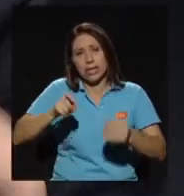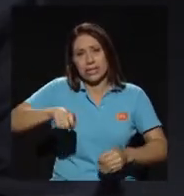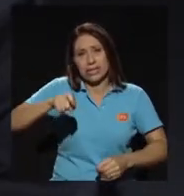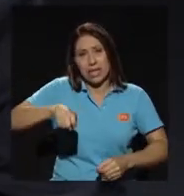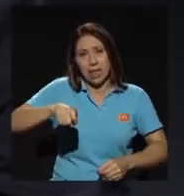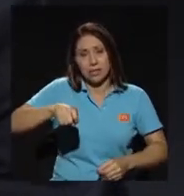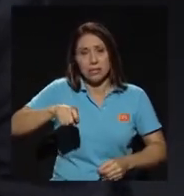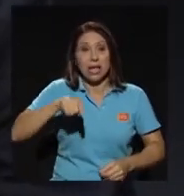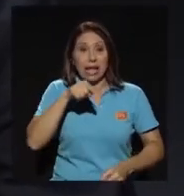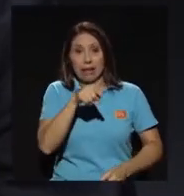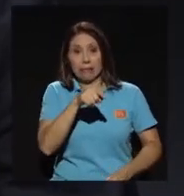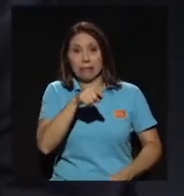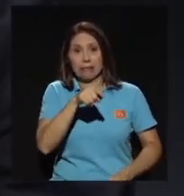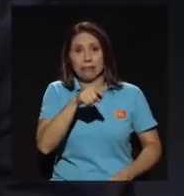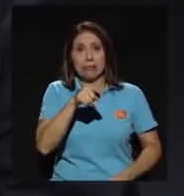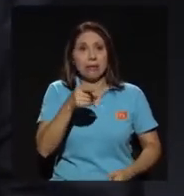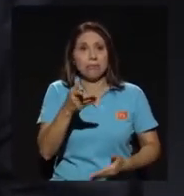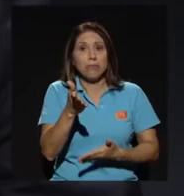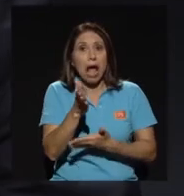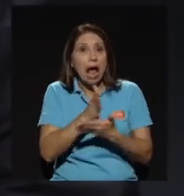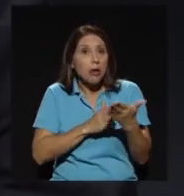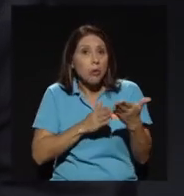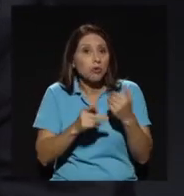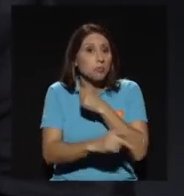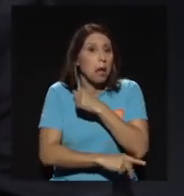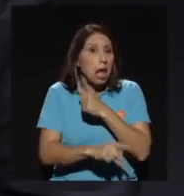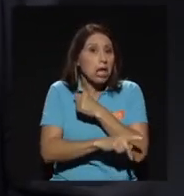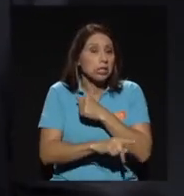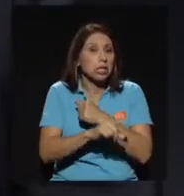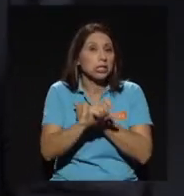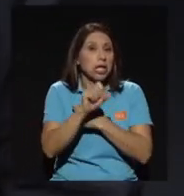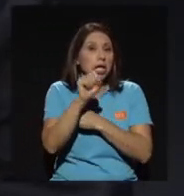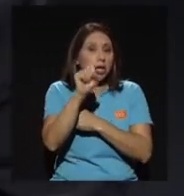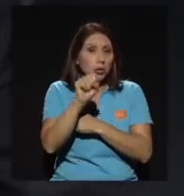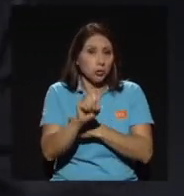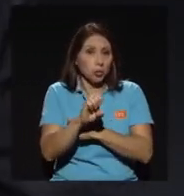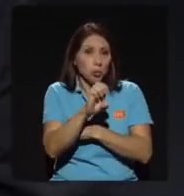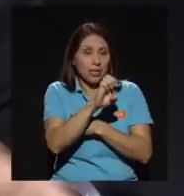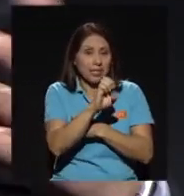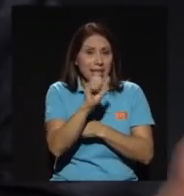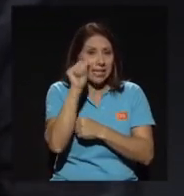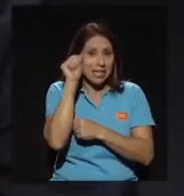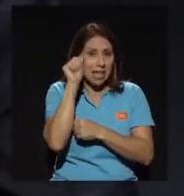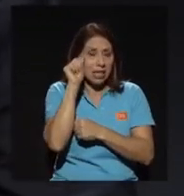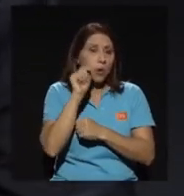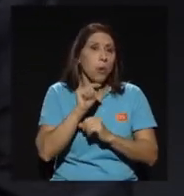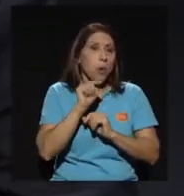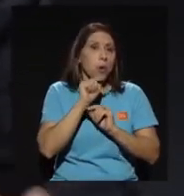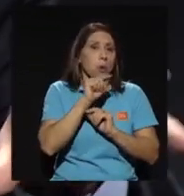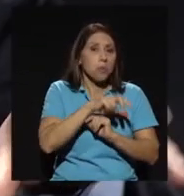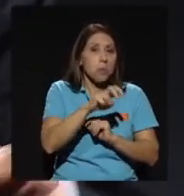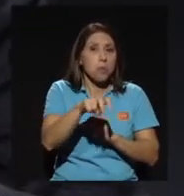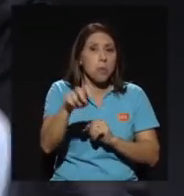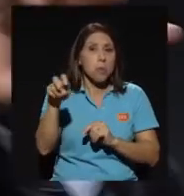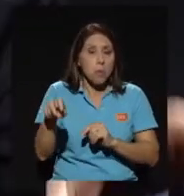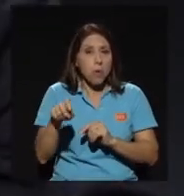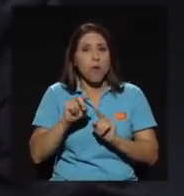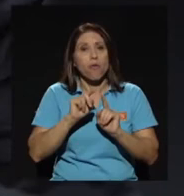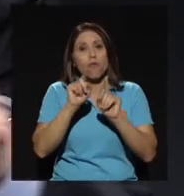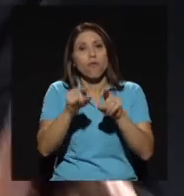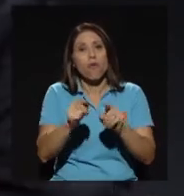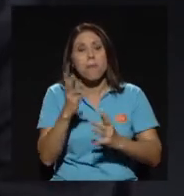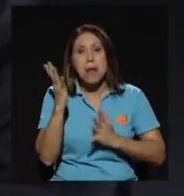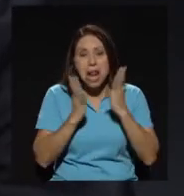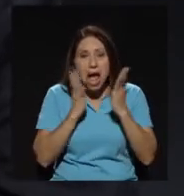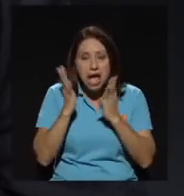viaje rápido por algunos vecinos del sudeste asiático todo en singapur estuvo en corea estuvo algunos malasias